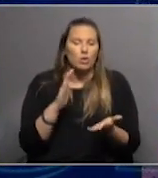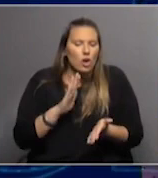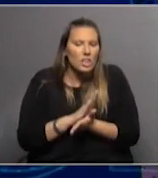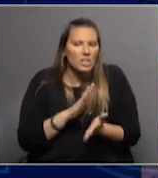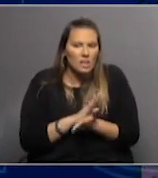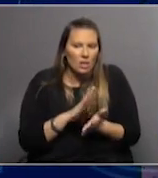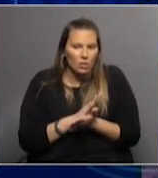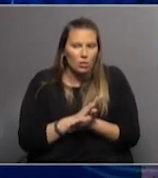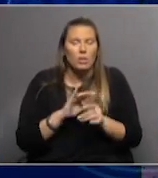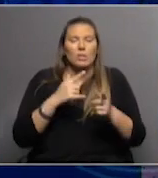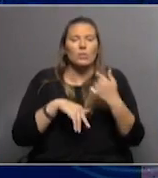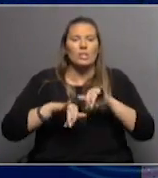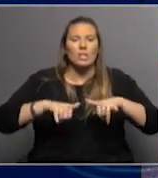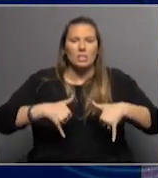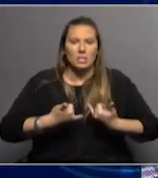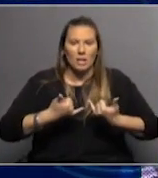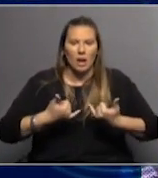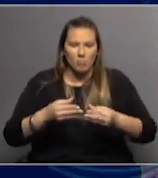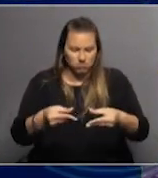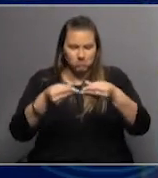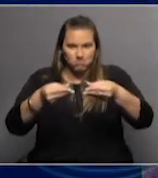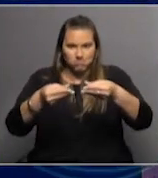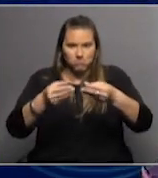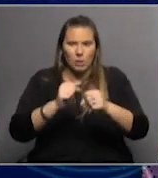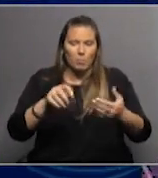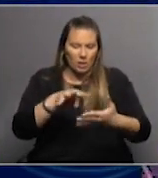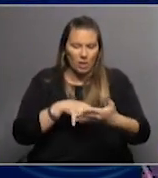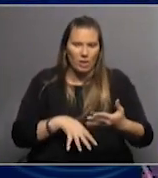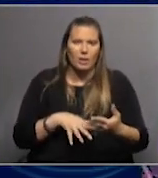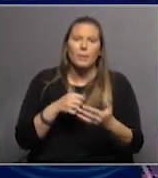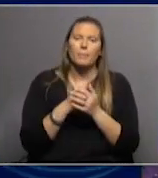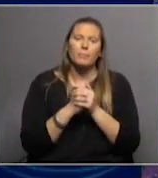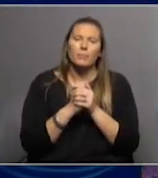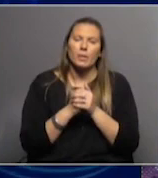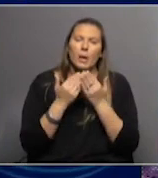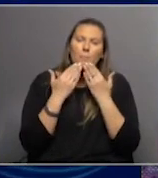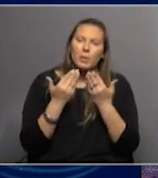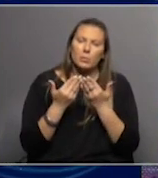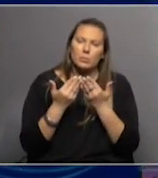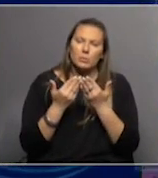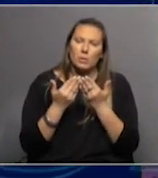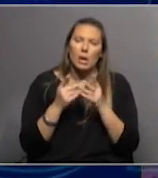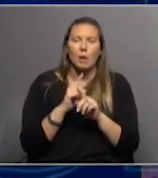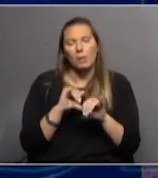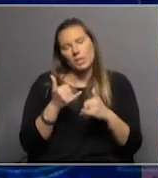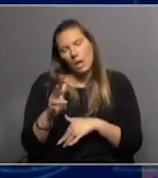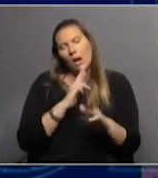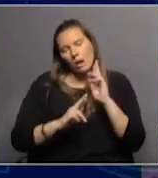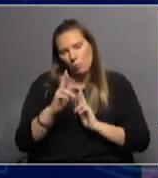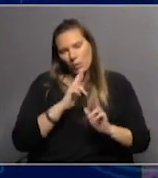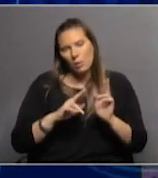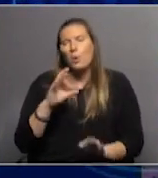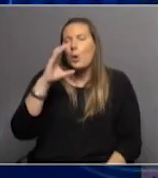ya tenemos el objeto físico para disfrutar. Álvaro, una pregunta que tal vez estés cansado de contestar porque